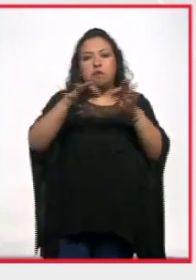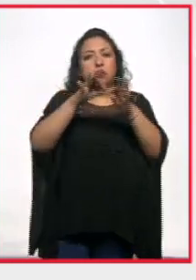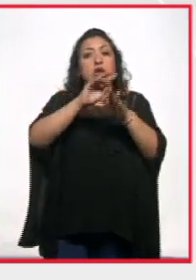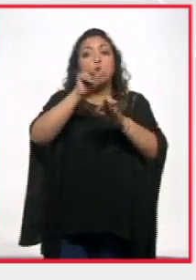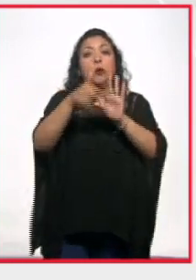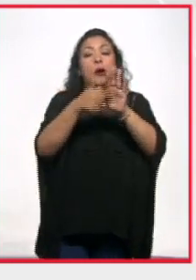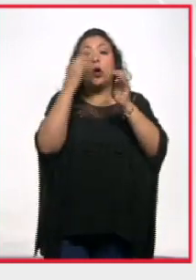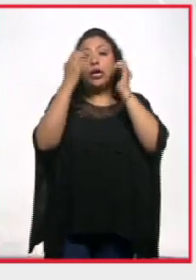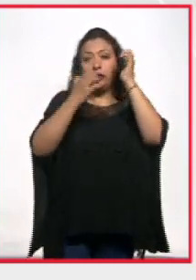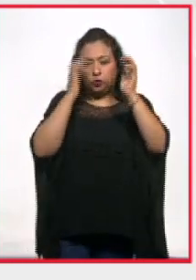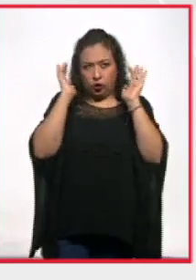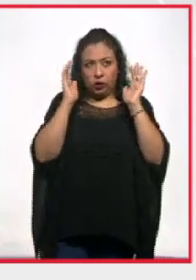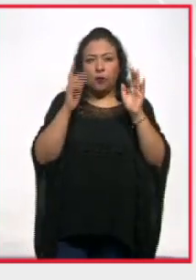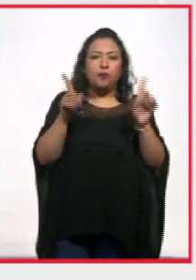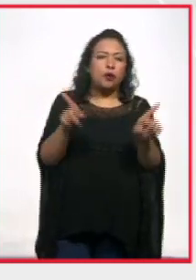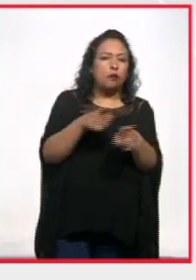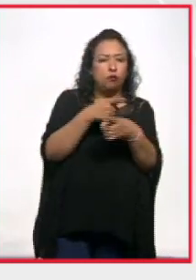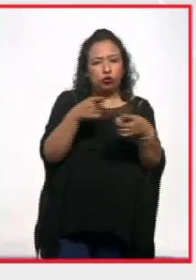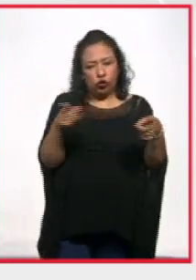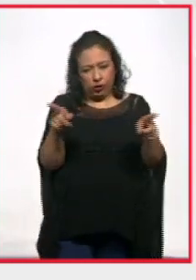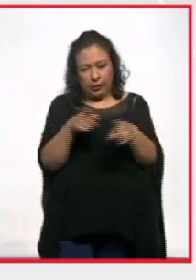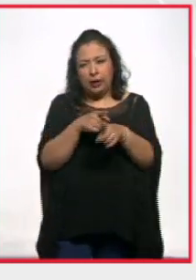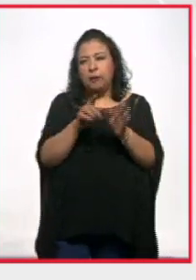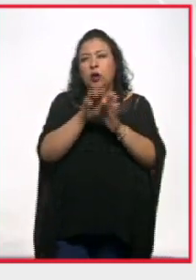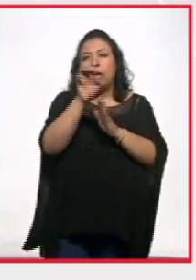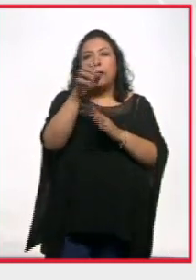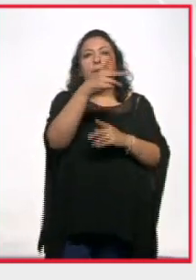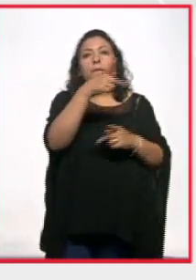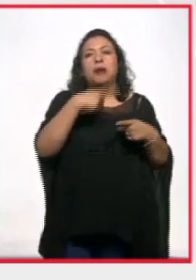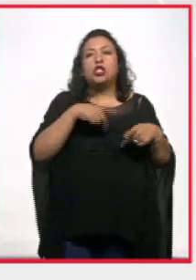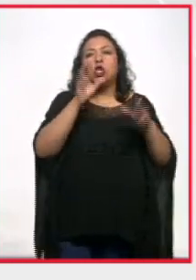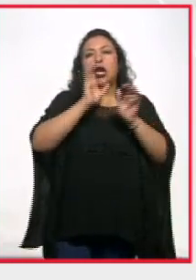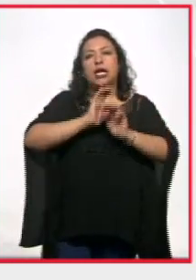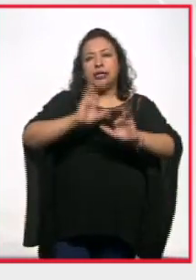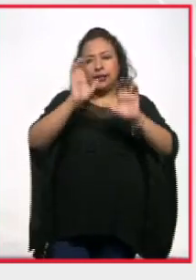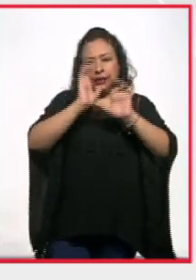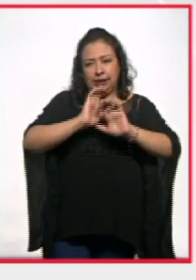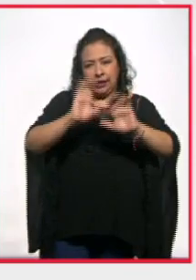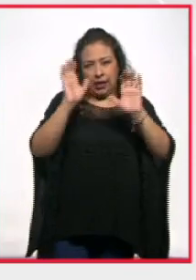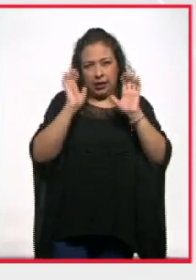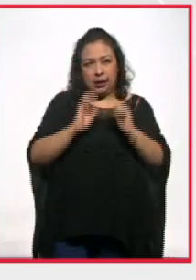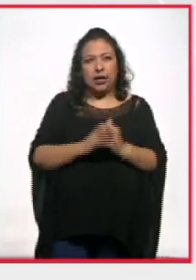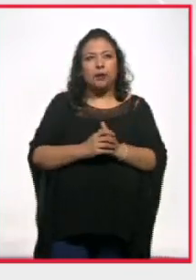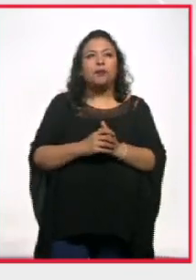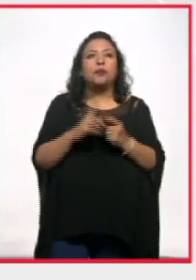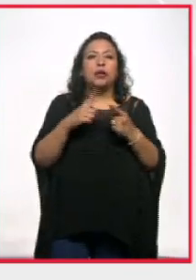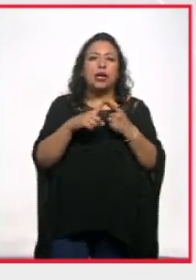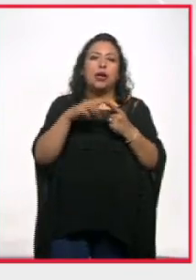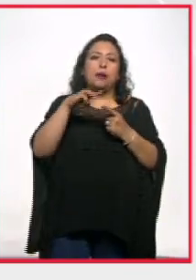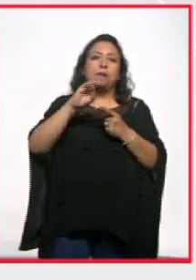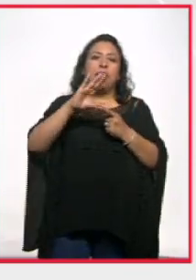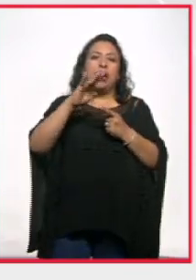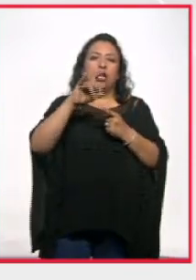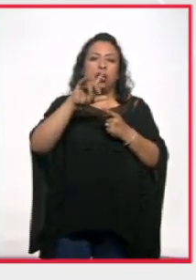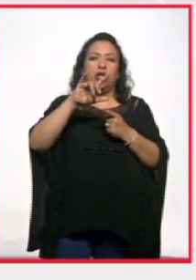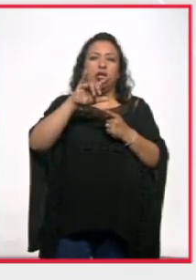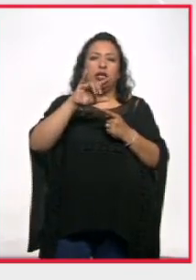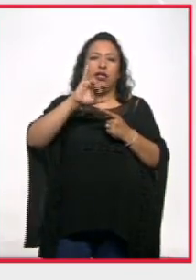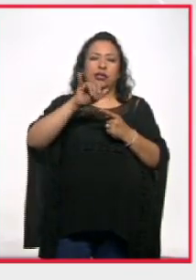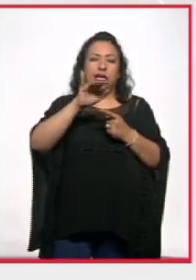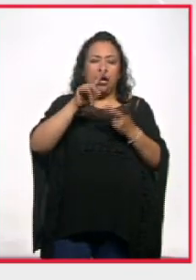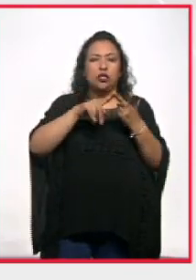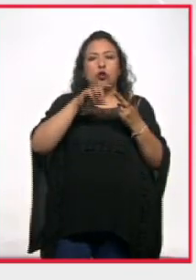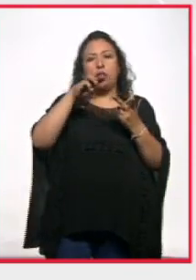exponerlos. Los musicales, por ejemplo, los de los cantantes, que es Michael Jackson, Madonna, Freddie